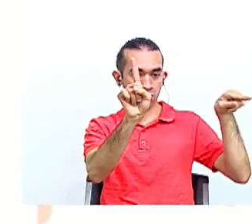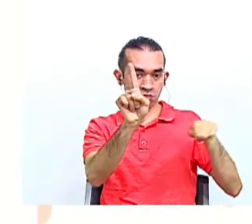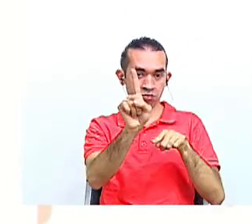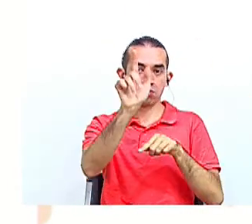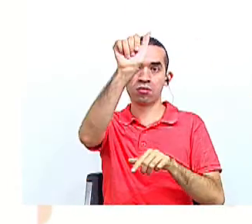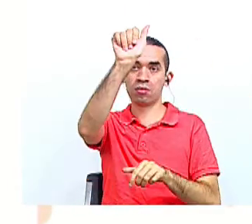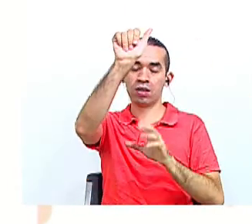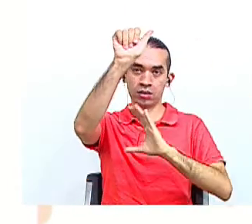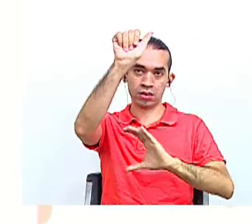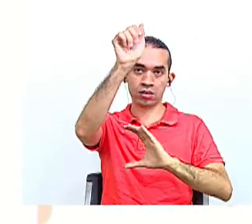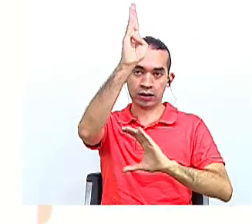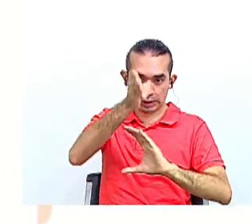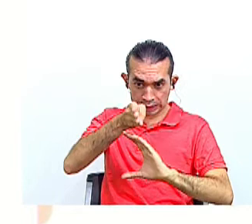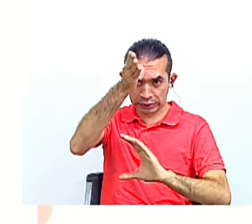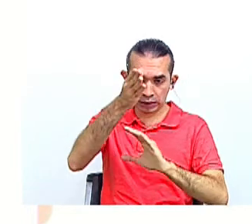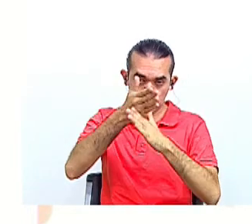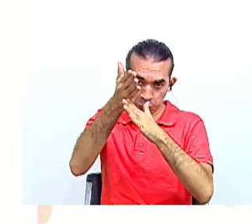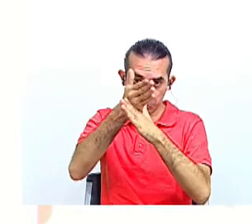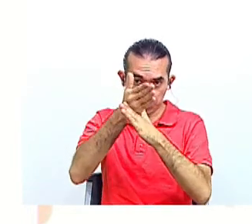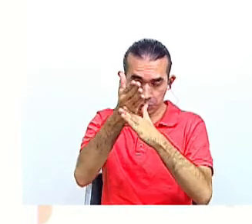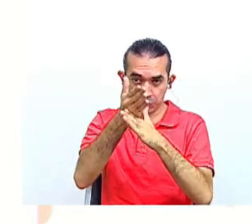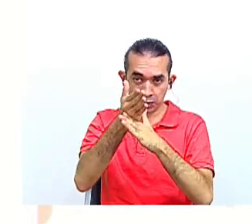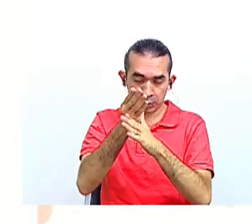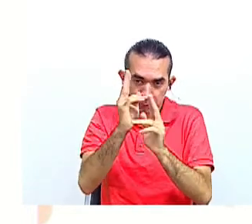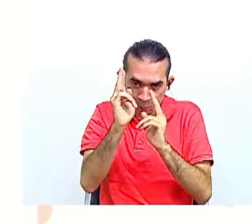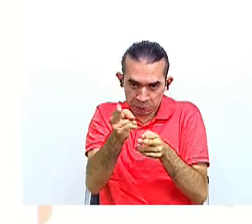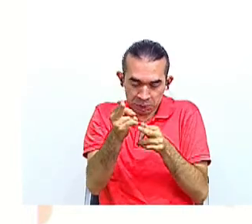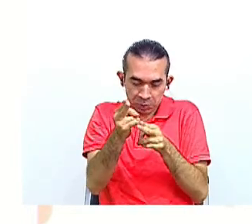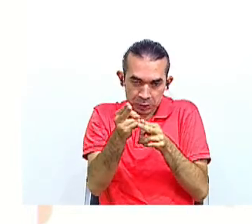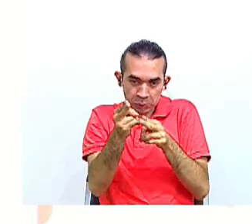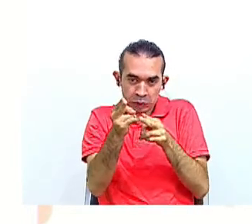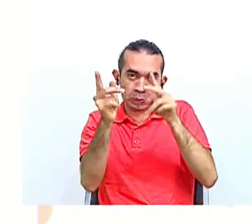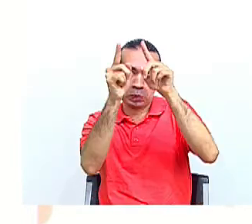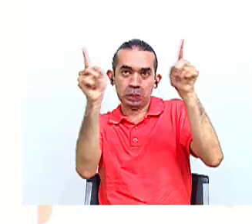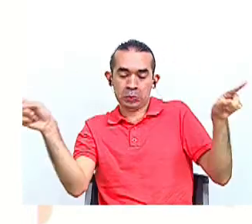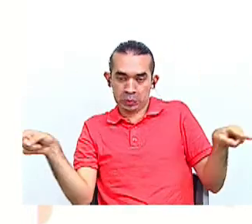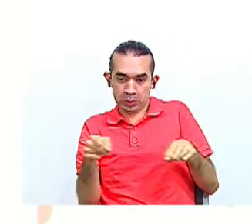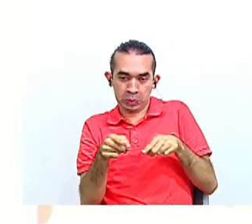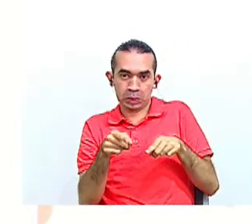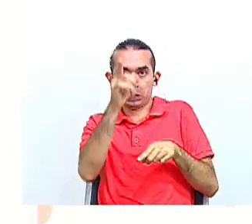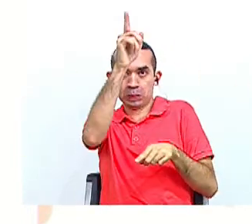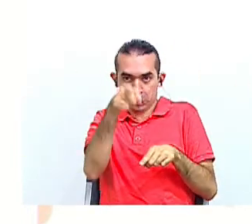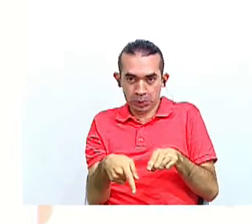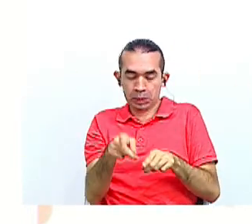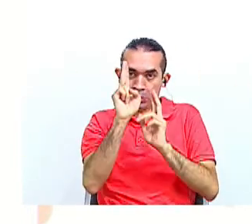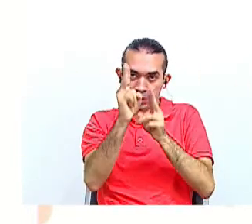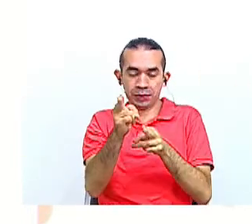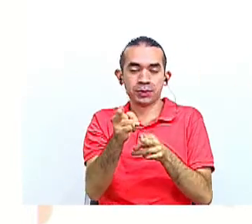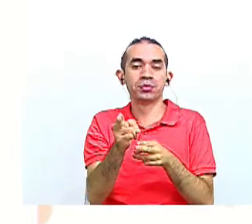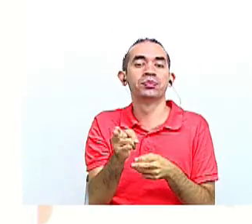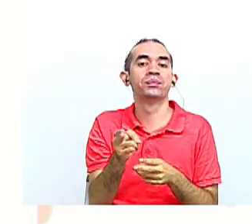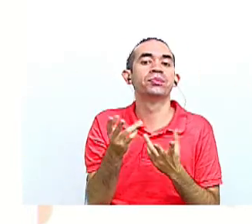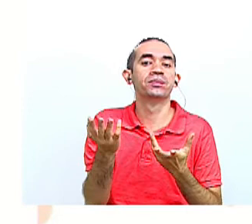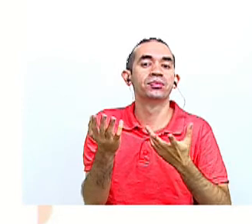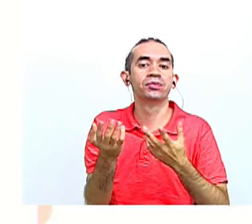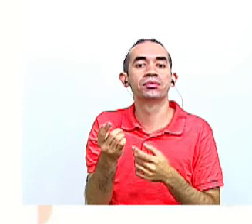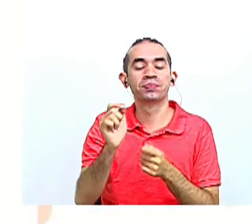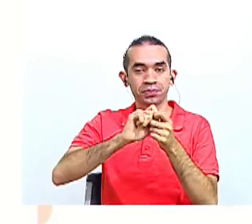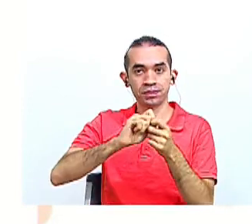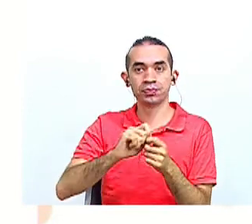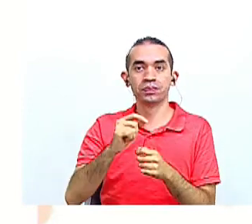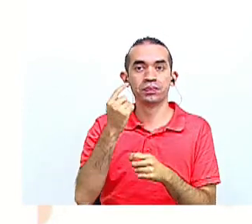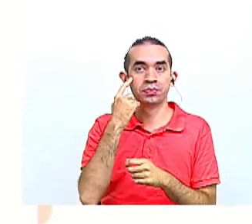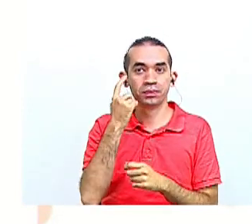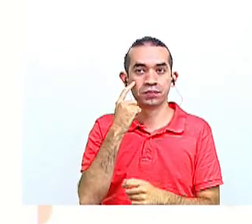Ese lado es el mismo para ambos triángulos. También tenemos que la medida del